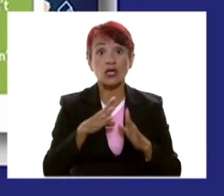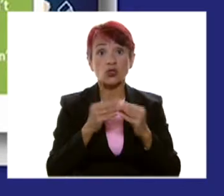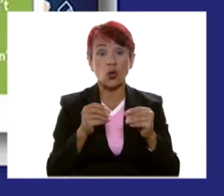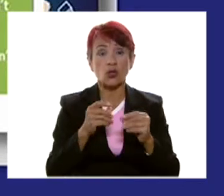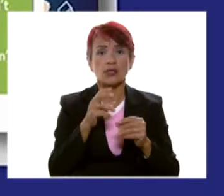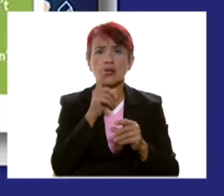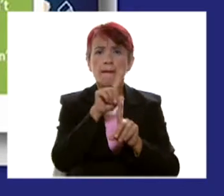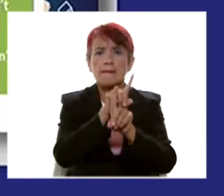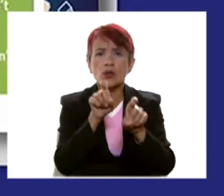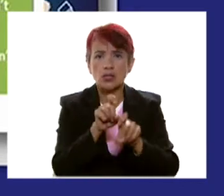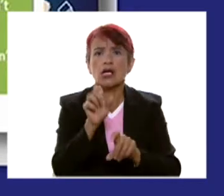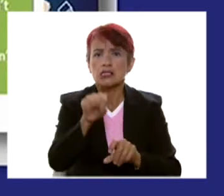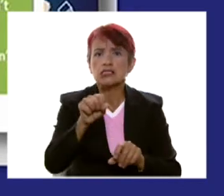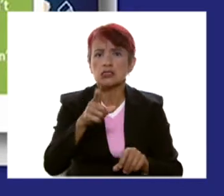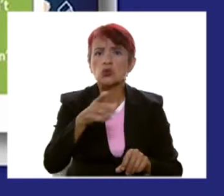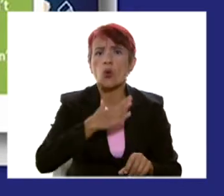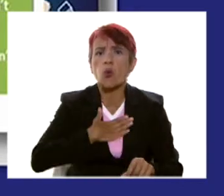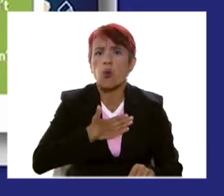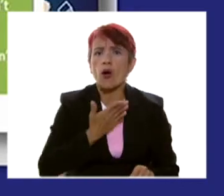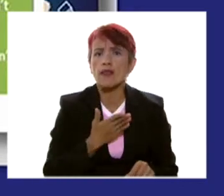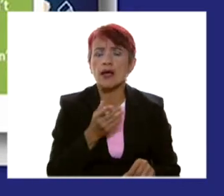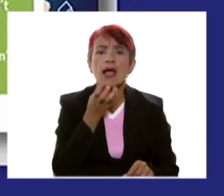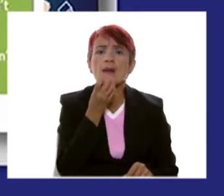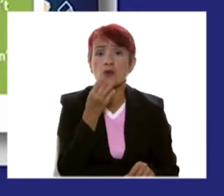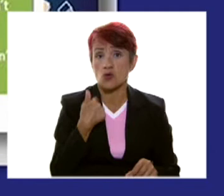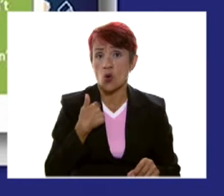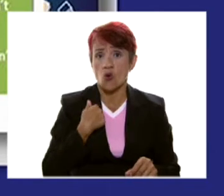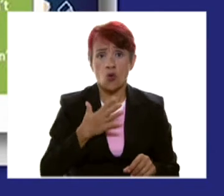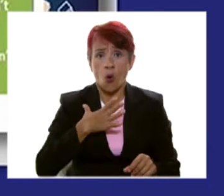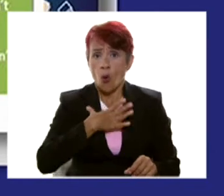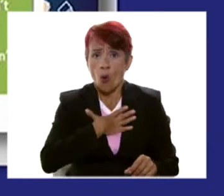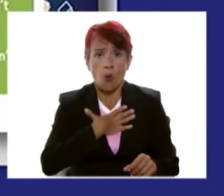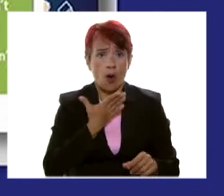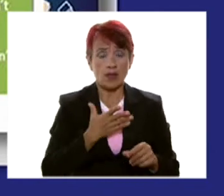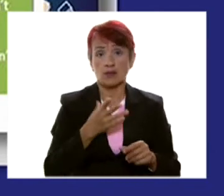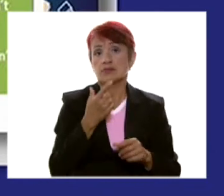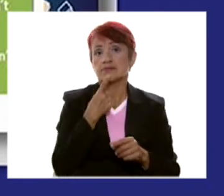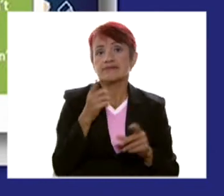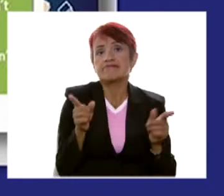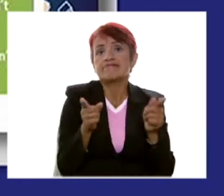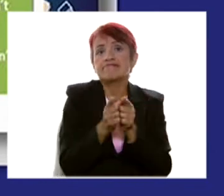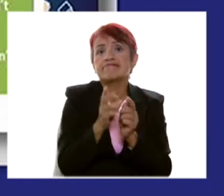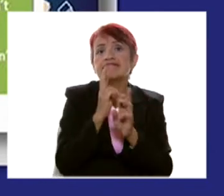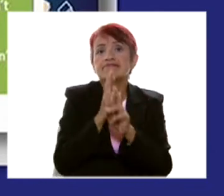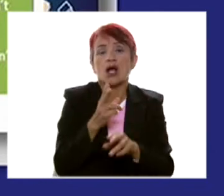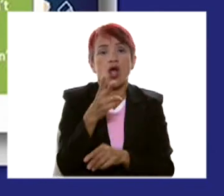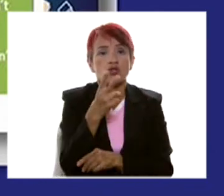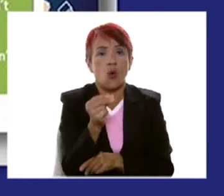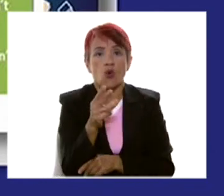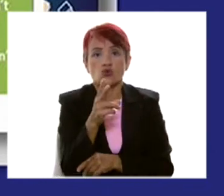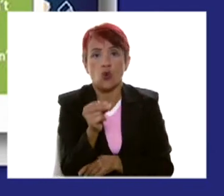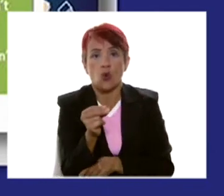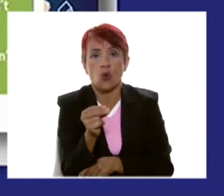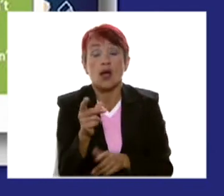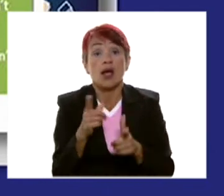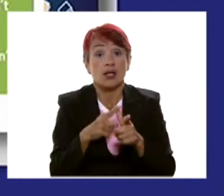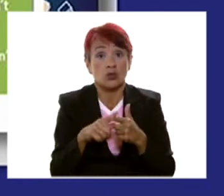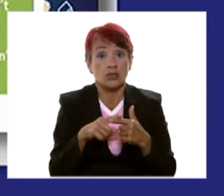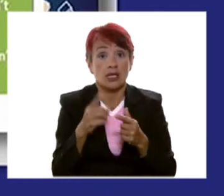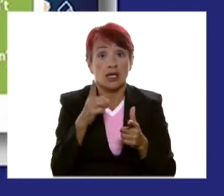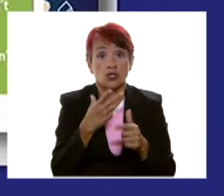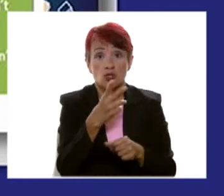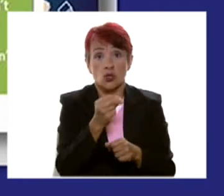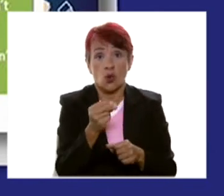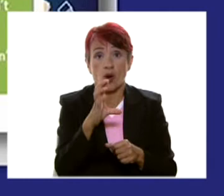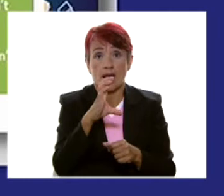dice sí, tú puedes. Y si no puedo, simplemente me dice no, you cannot. ¿Ok? Fíjense que aquí en